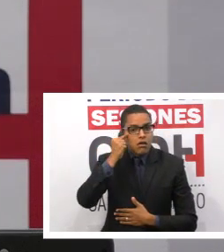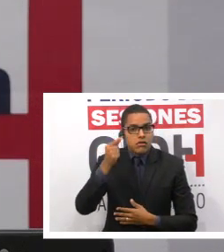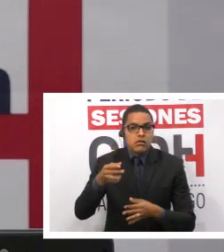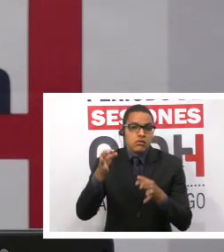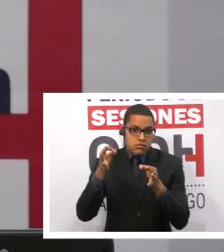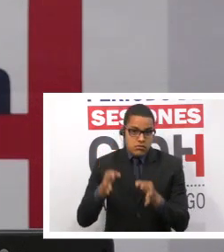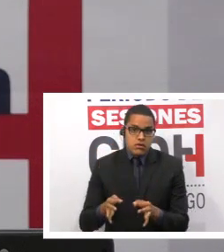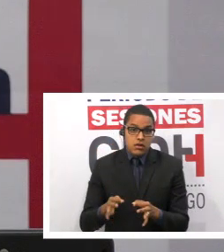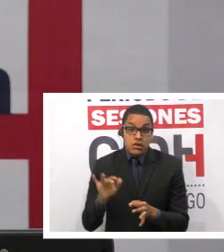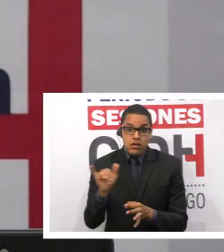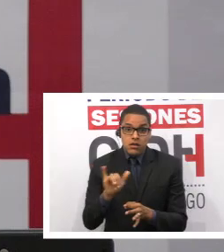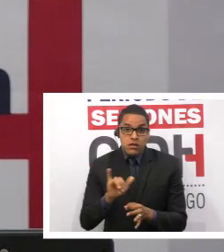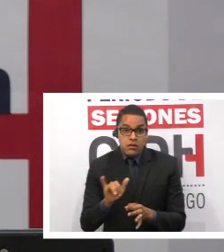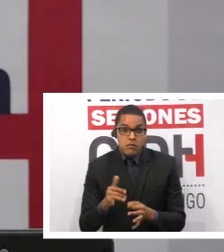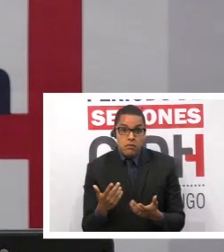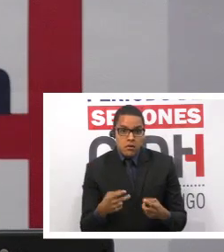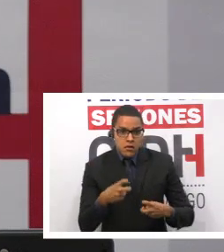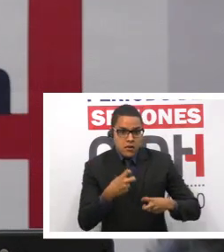las suyas